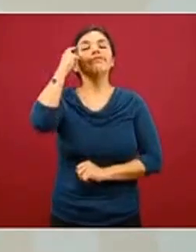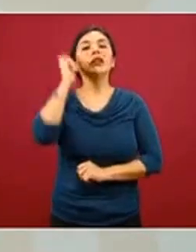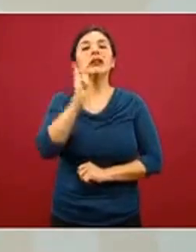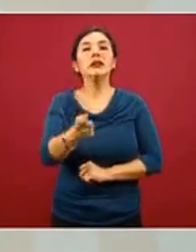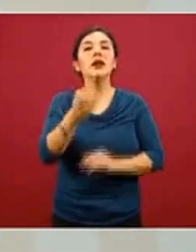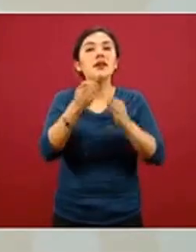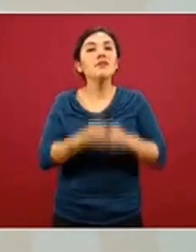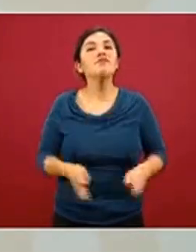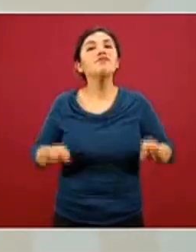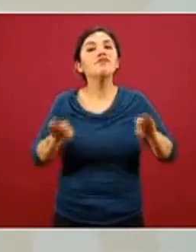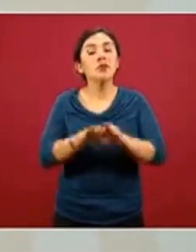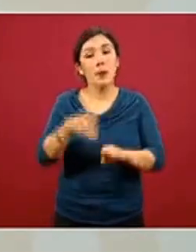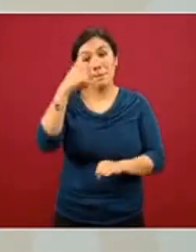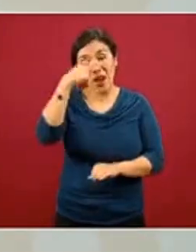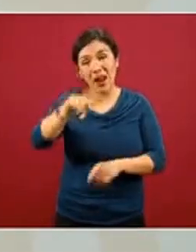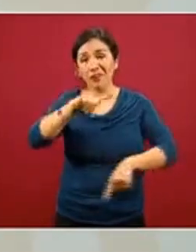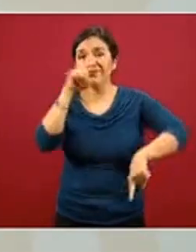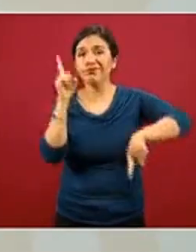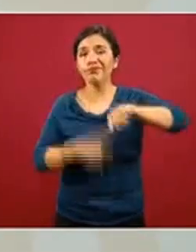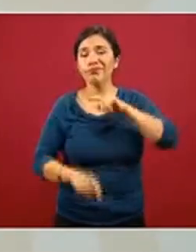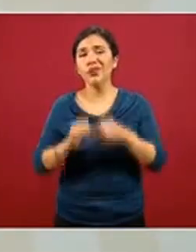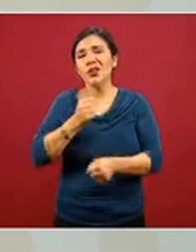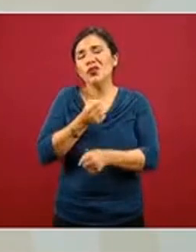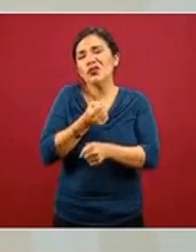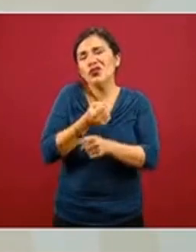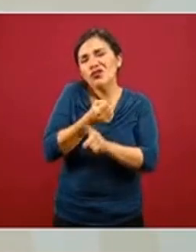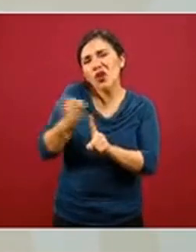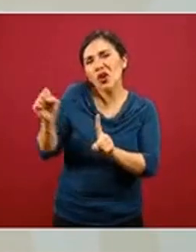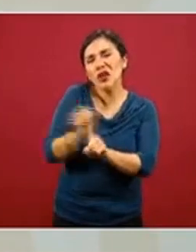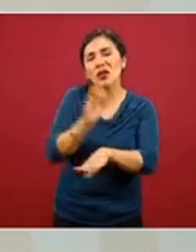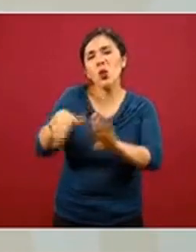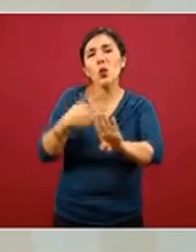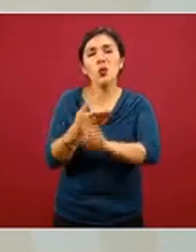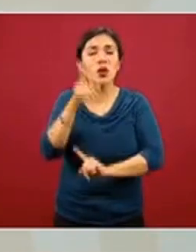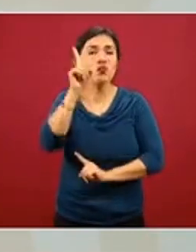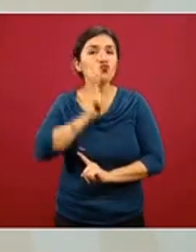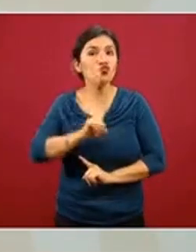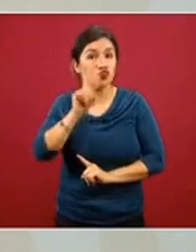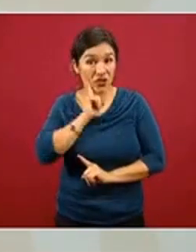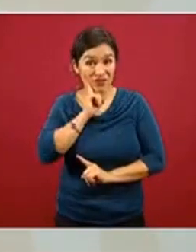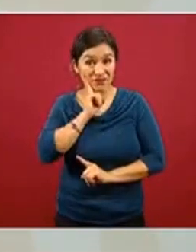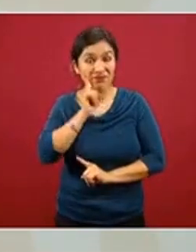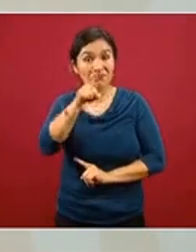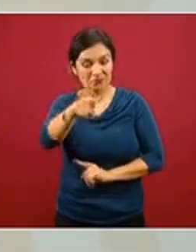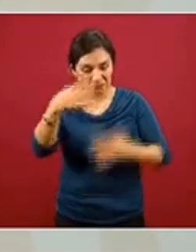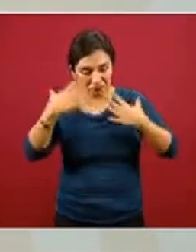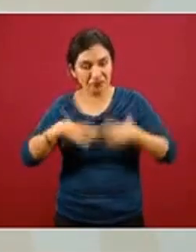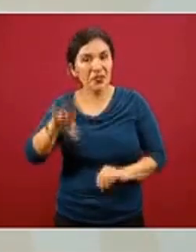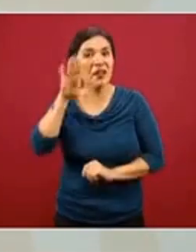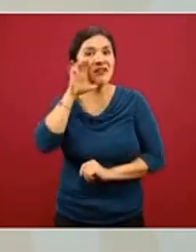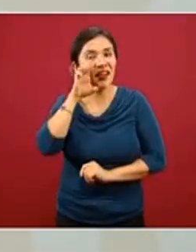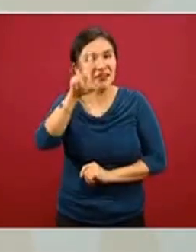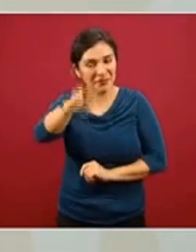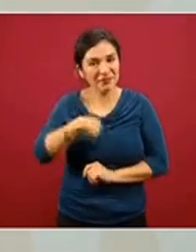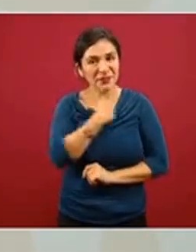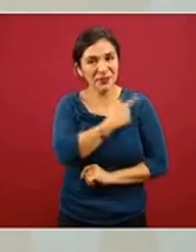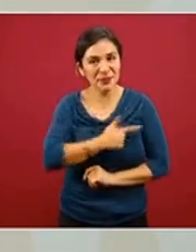sobre la importancia de eliminar la violencia contra las mujeres. y usted sí viene de anaranjado, me da mucho